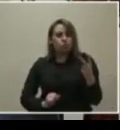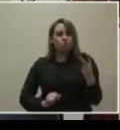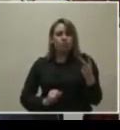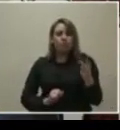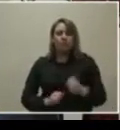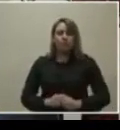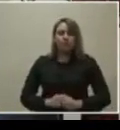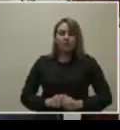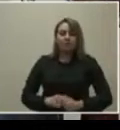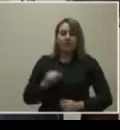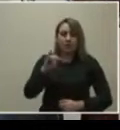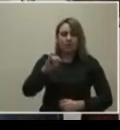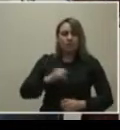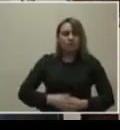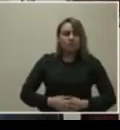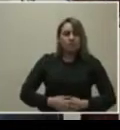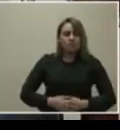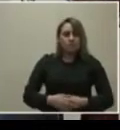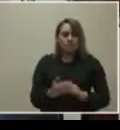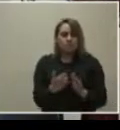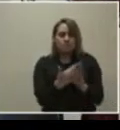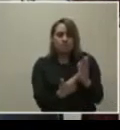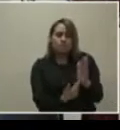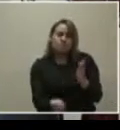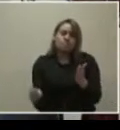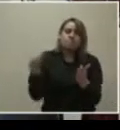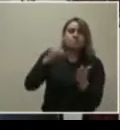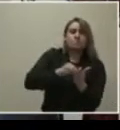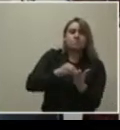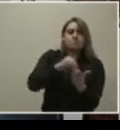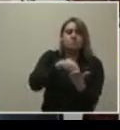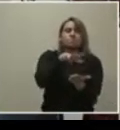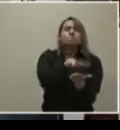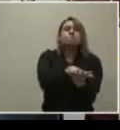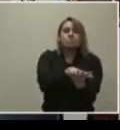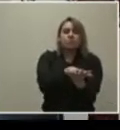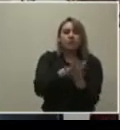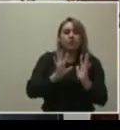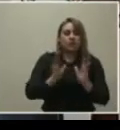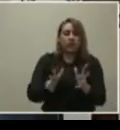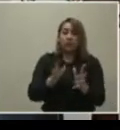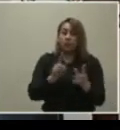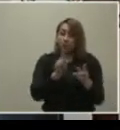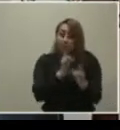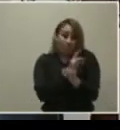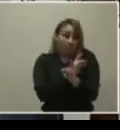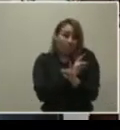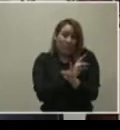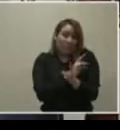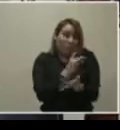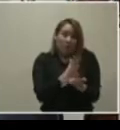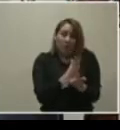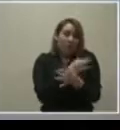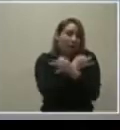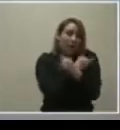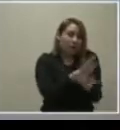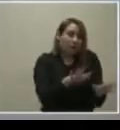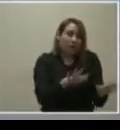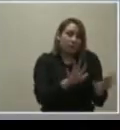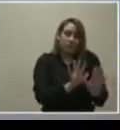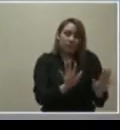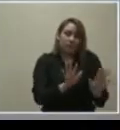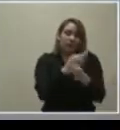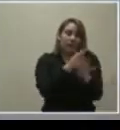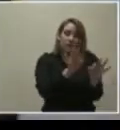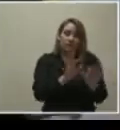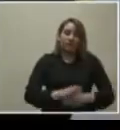y la medida está implementada. Es el único dato que puedo darles. Gracias.